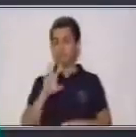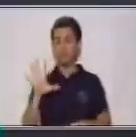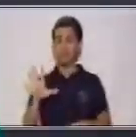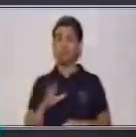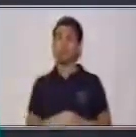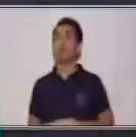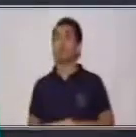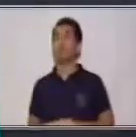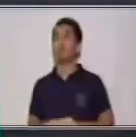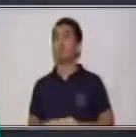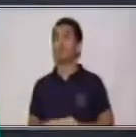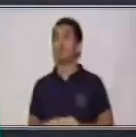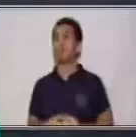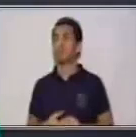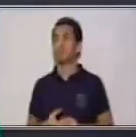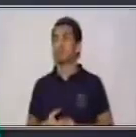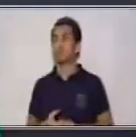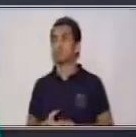25 avos.